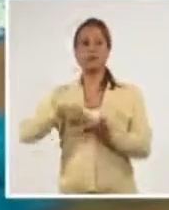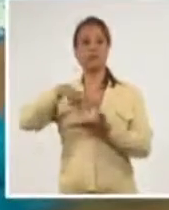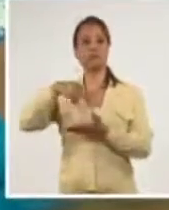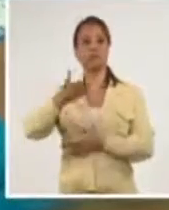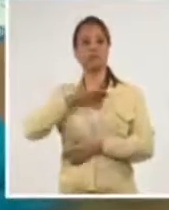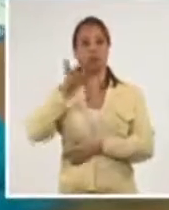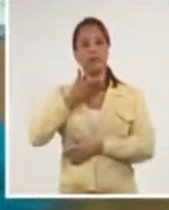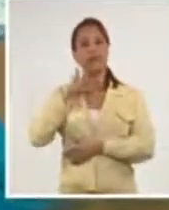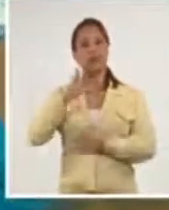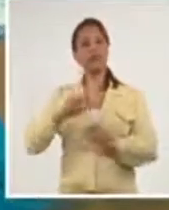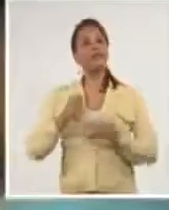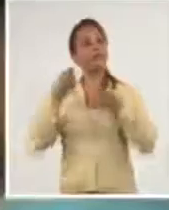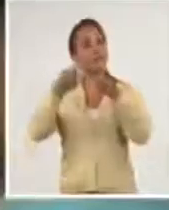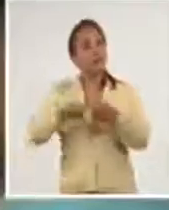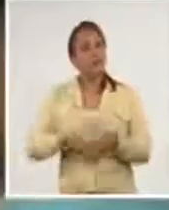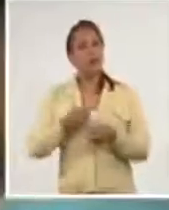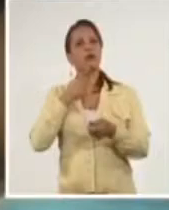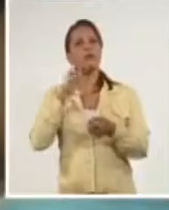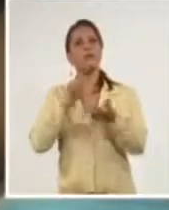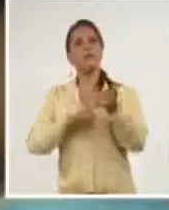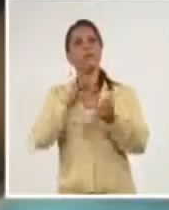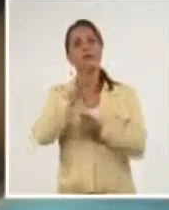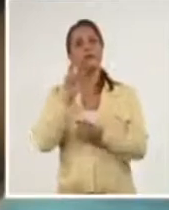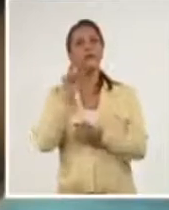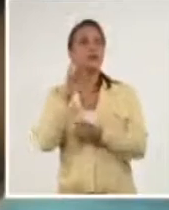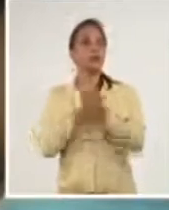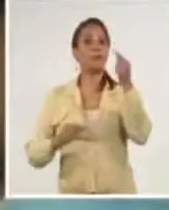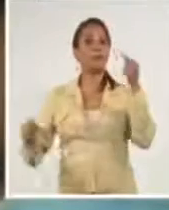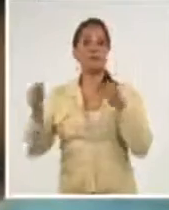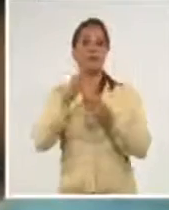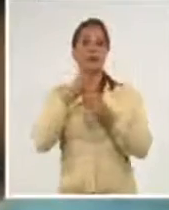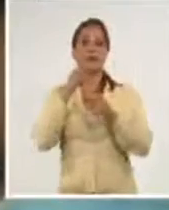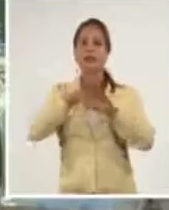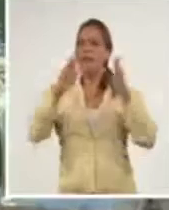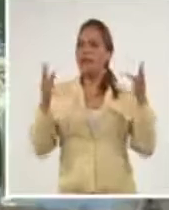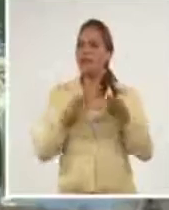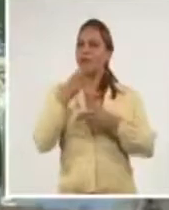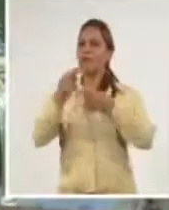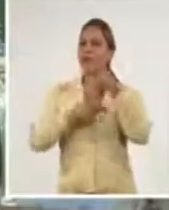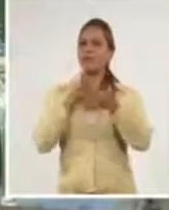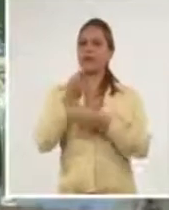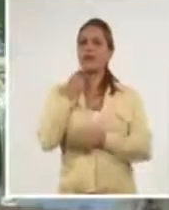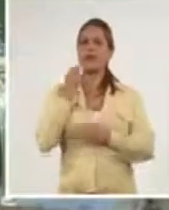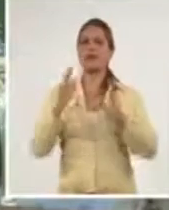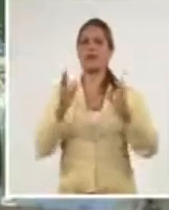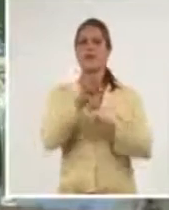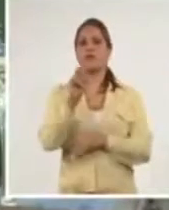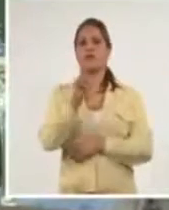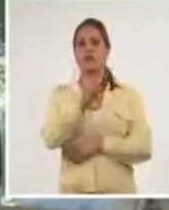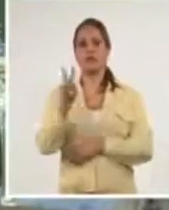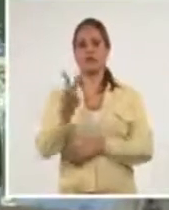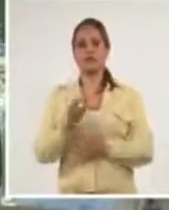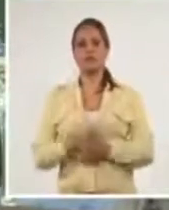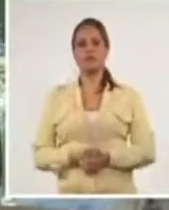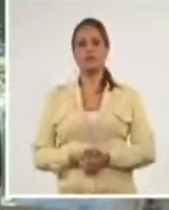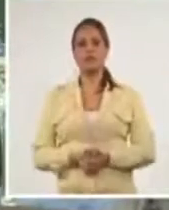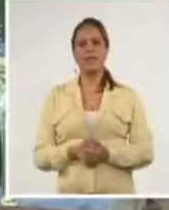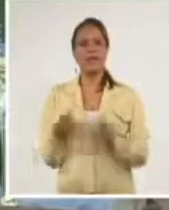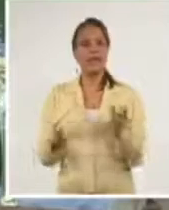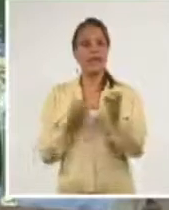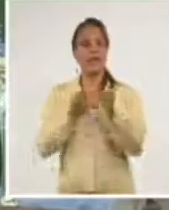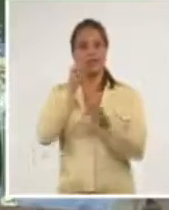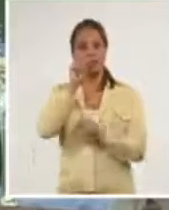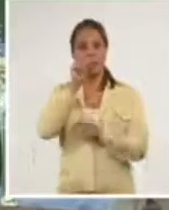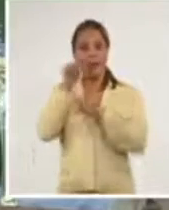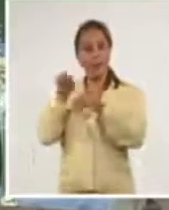partido debe ser el centro de todo lo que se haga en este año 2022. La batalla no termina ahí. El asunto